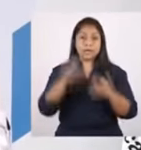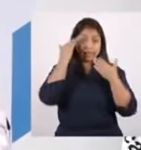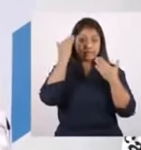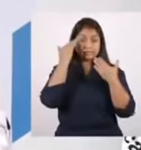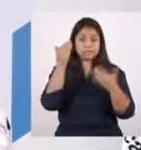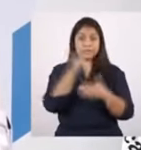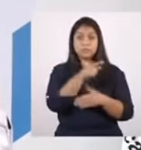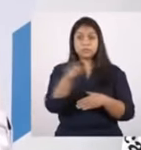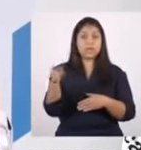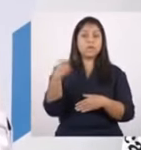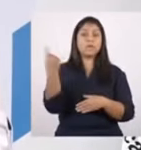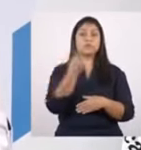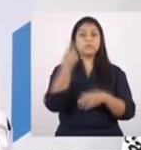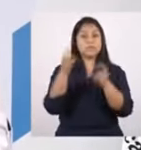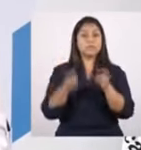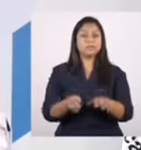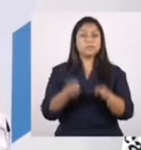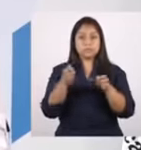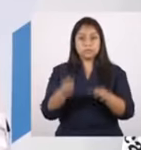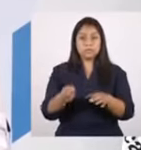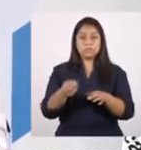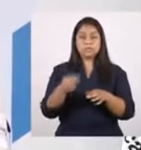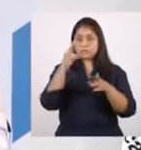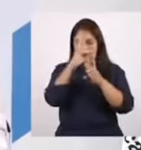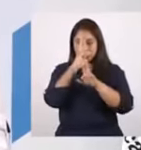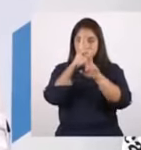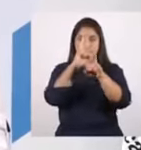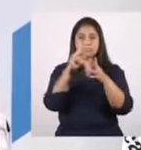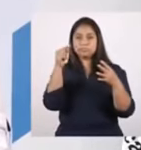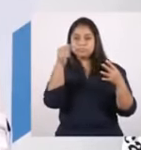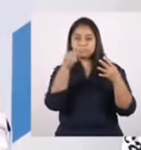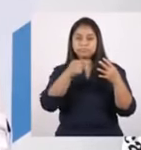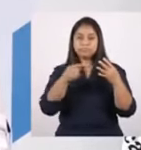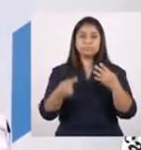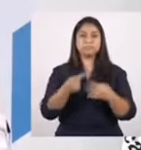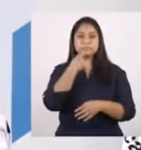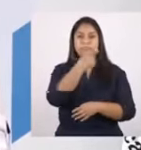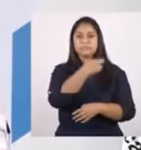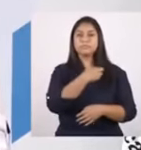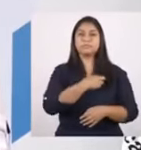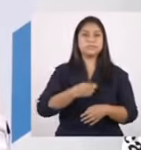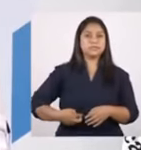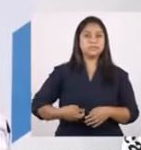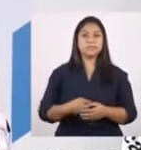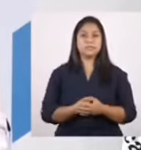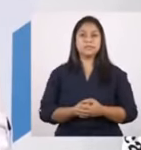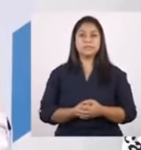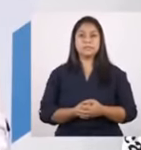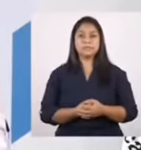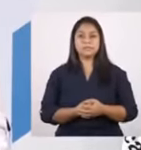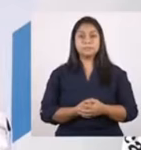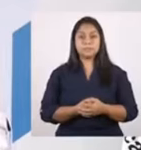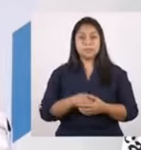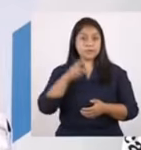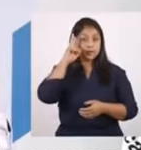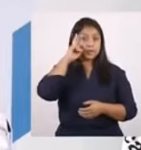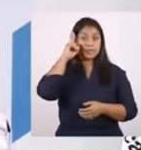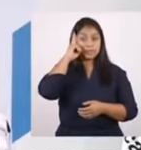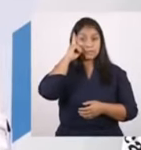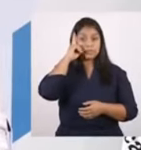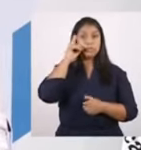Agradecemos a toda la población que ha respetado las disposiciones del señor presidente. Y